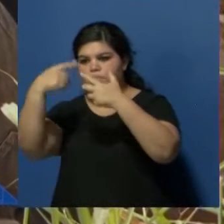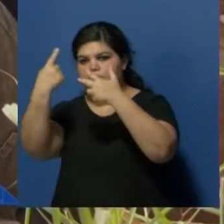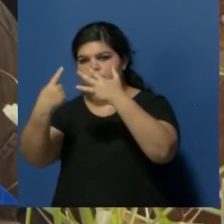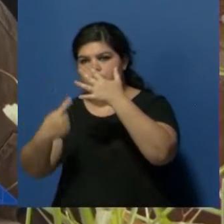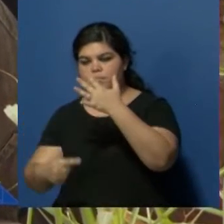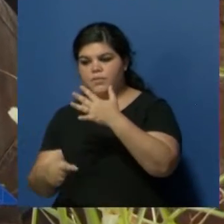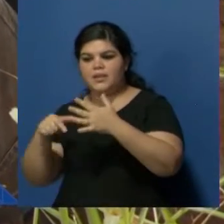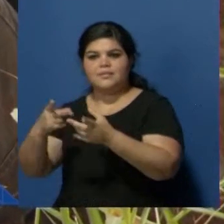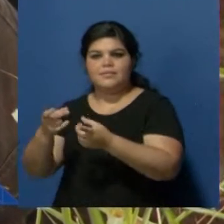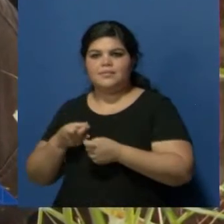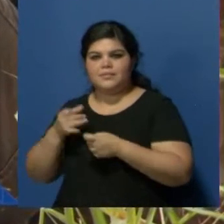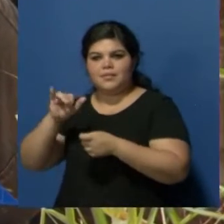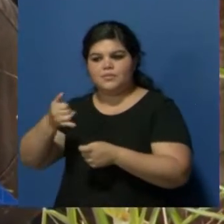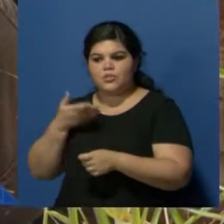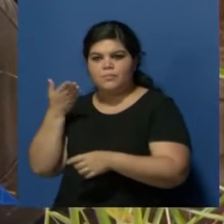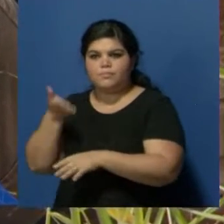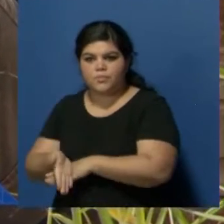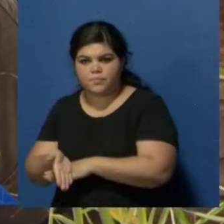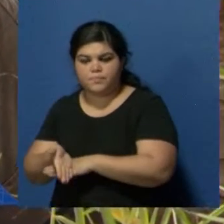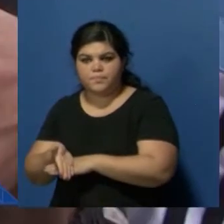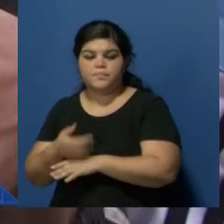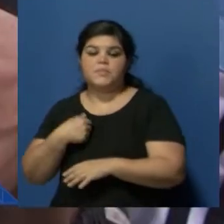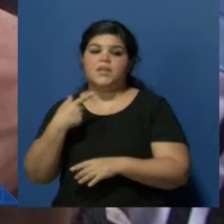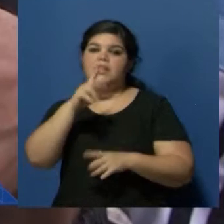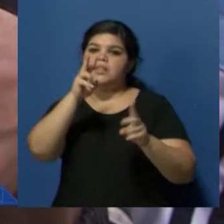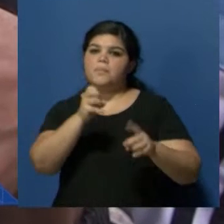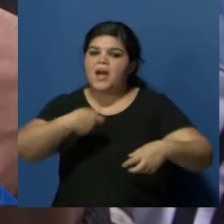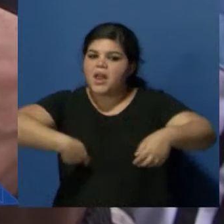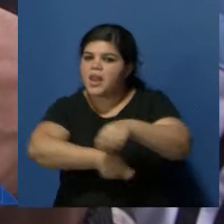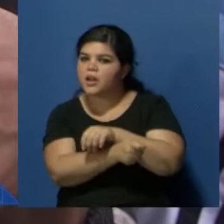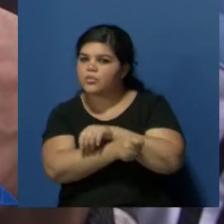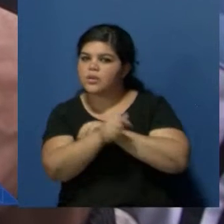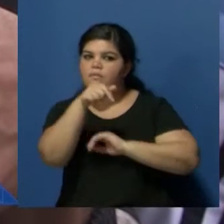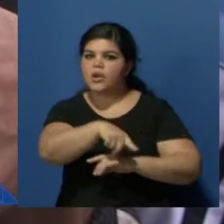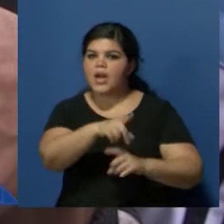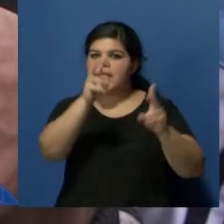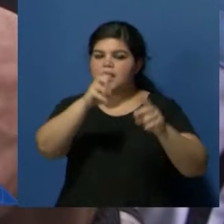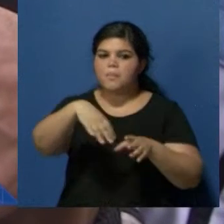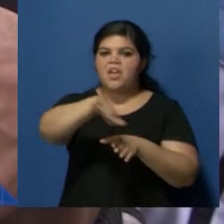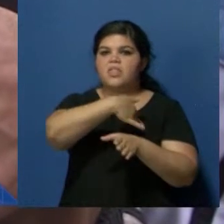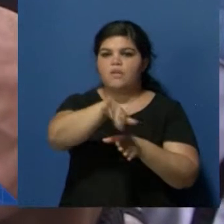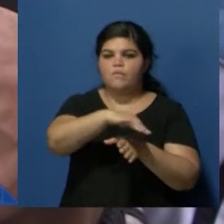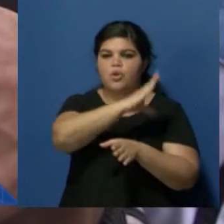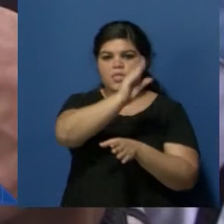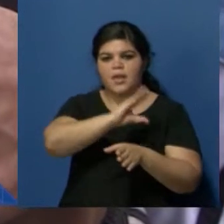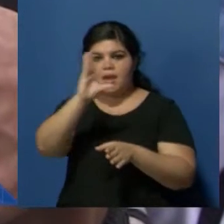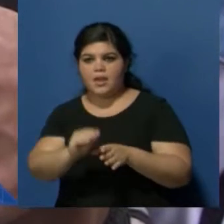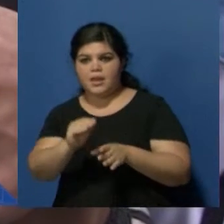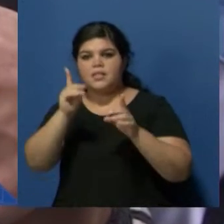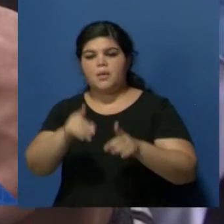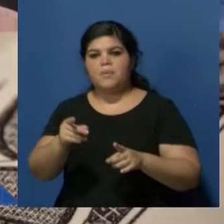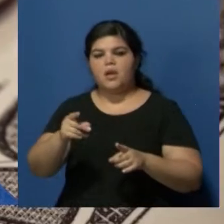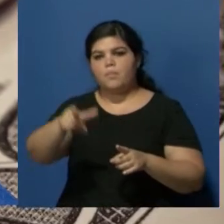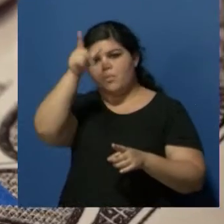hay que intervenir. Los problemas que tienen con el narcotráfico son problemas que tienen que ver con cuestiones de frontera, con gendarmería, por ejemplo,